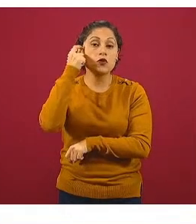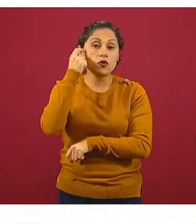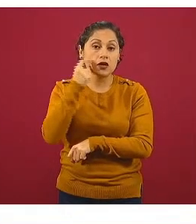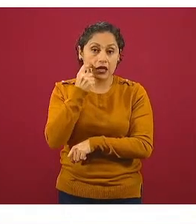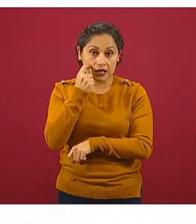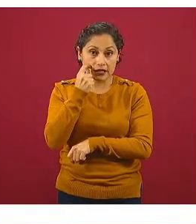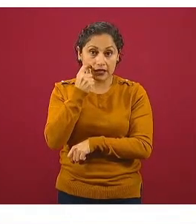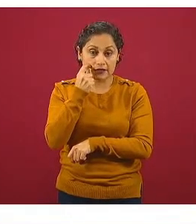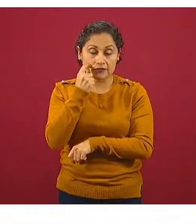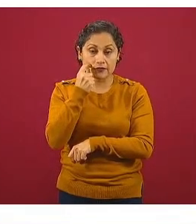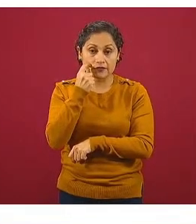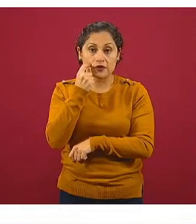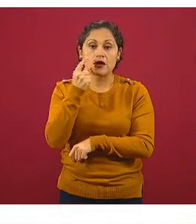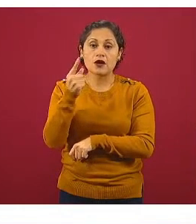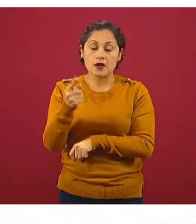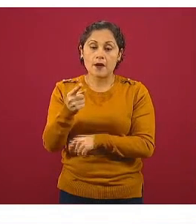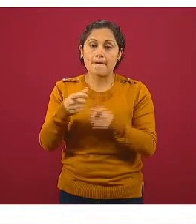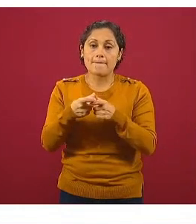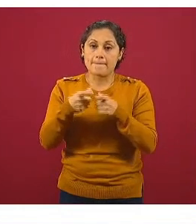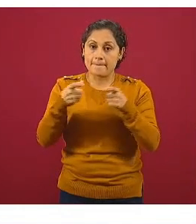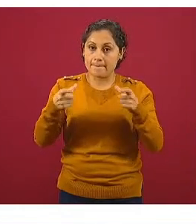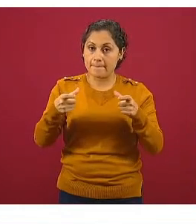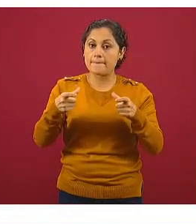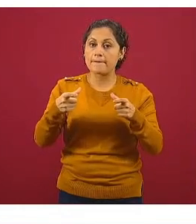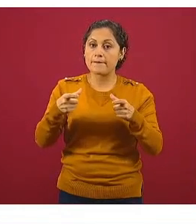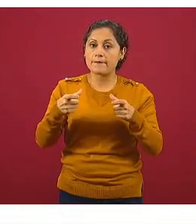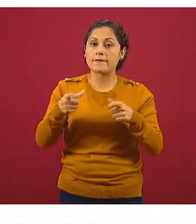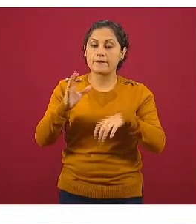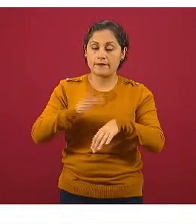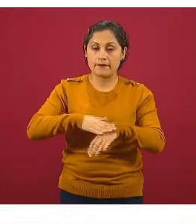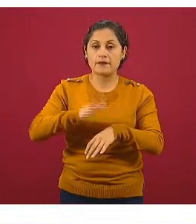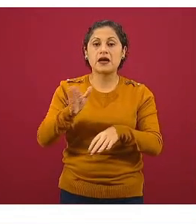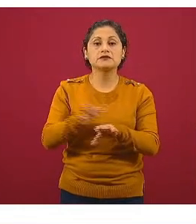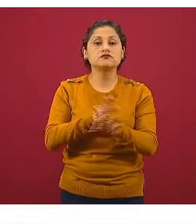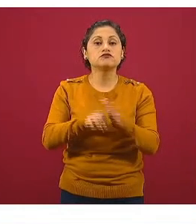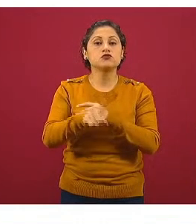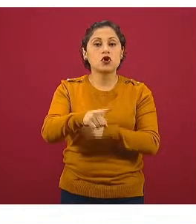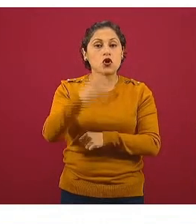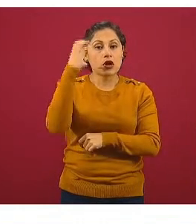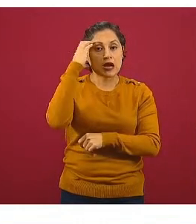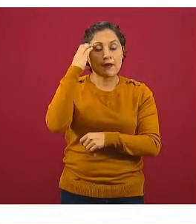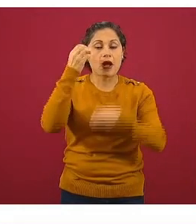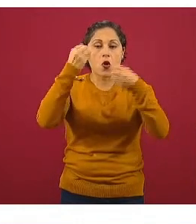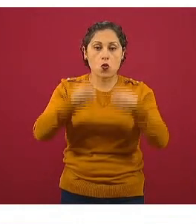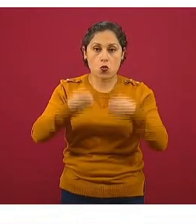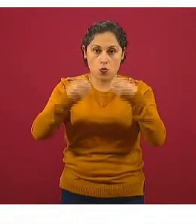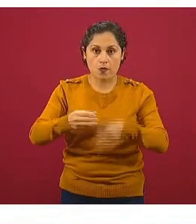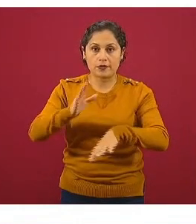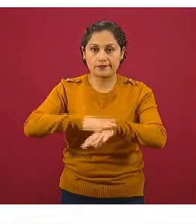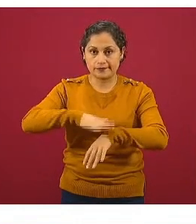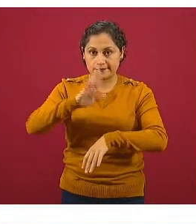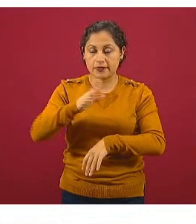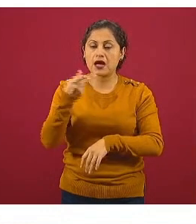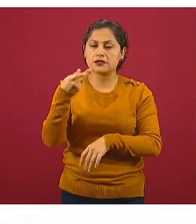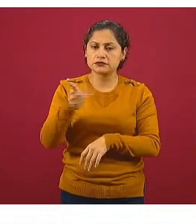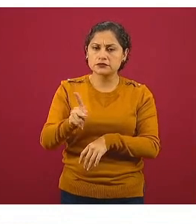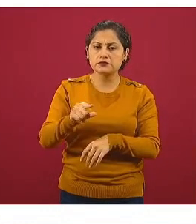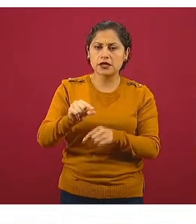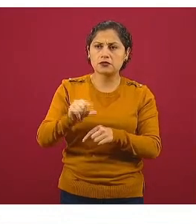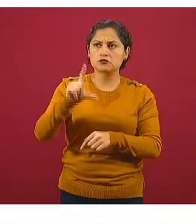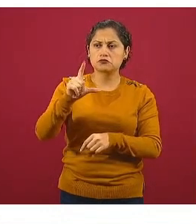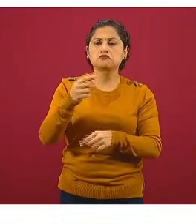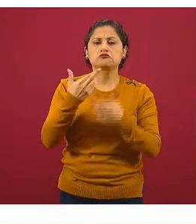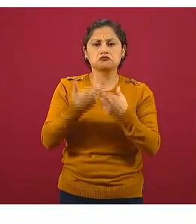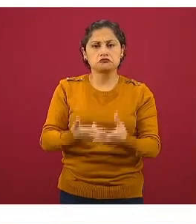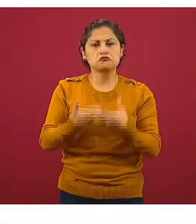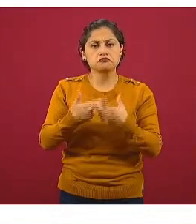las tasas de ocupación más altas, los porcentajes más elevados, pero aún así todavía mantienen una proporción